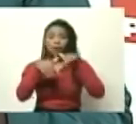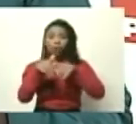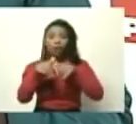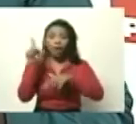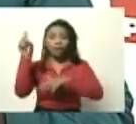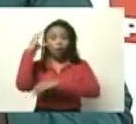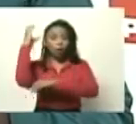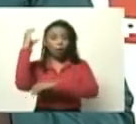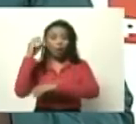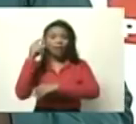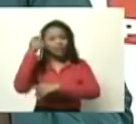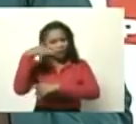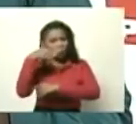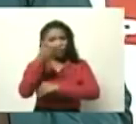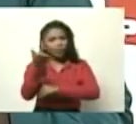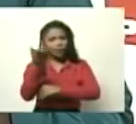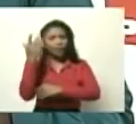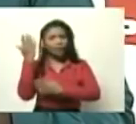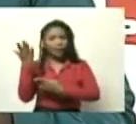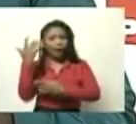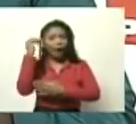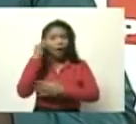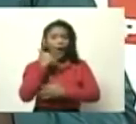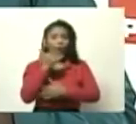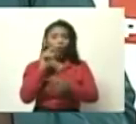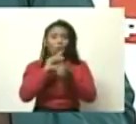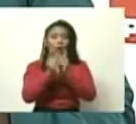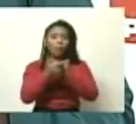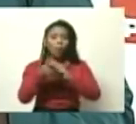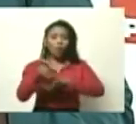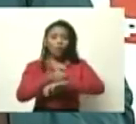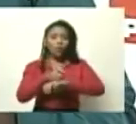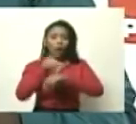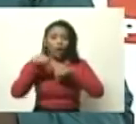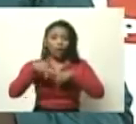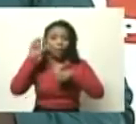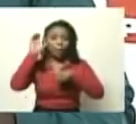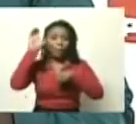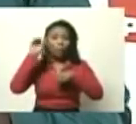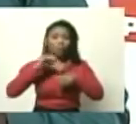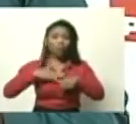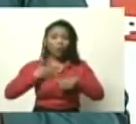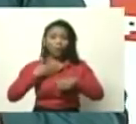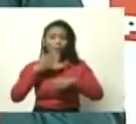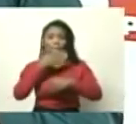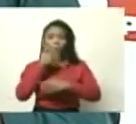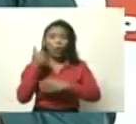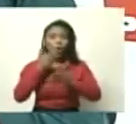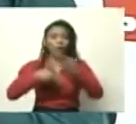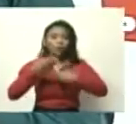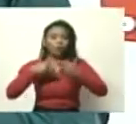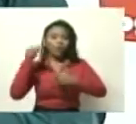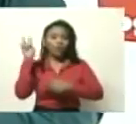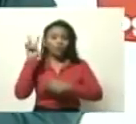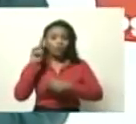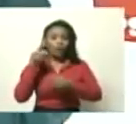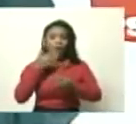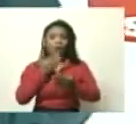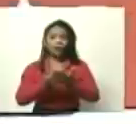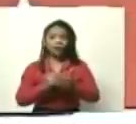en Colombia. ¿Cree usted que de existir algún cambio de gobierno en este país pudieran mejorar las relaciones con Venezuela?